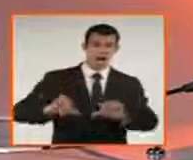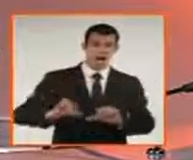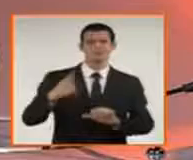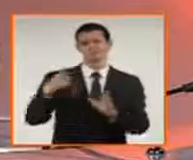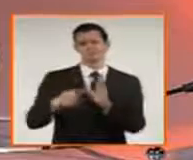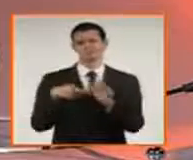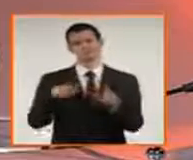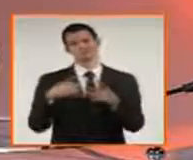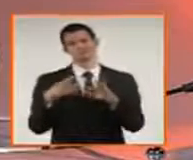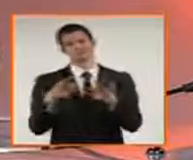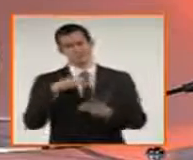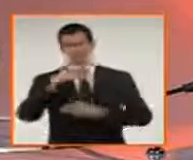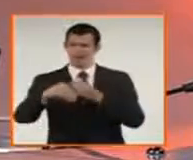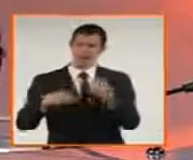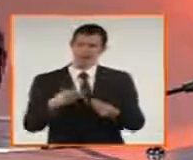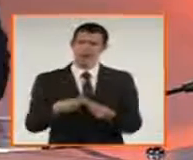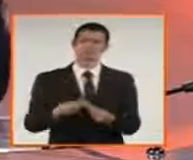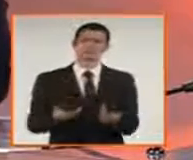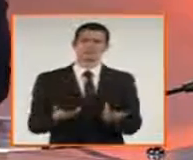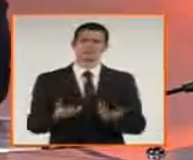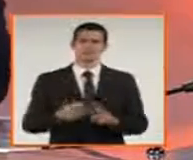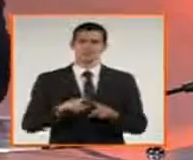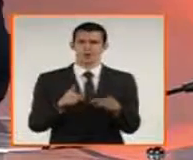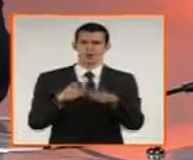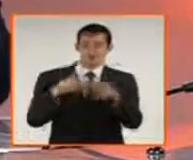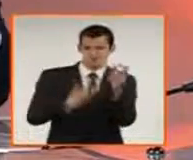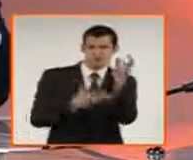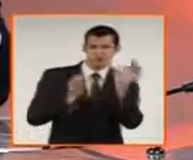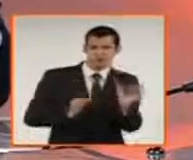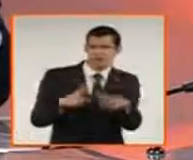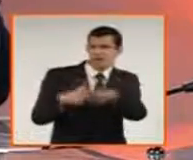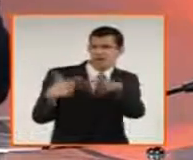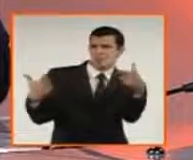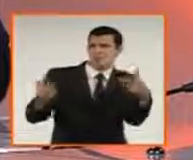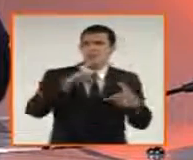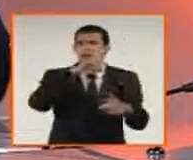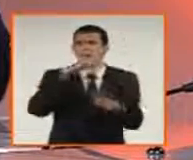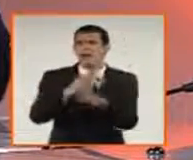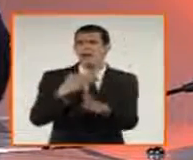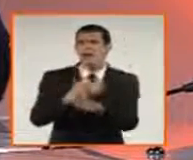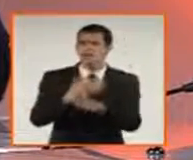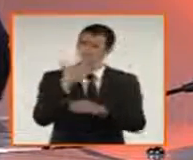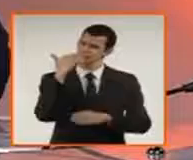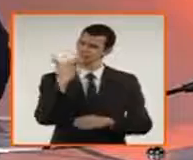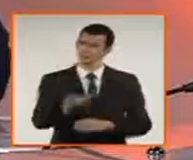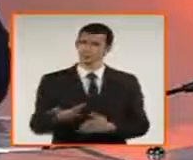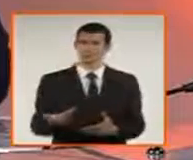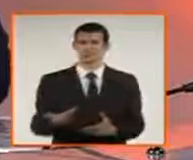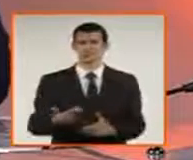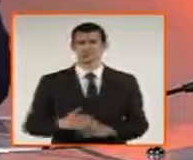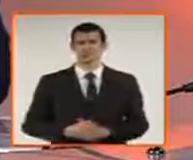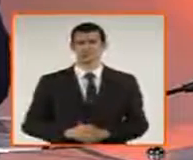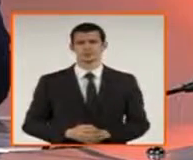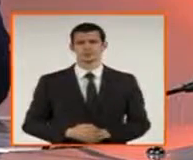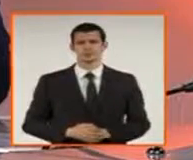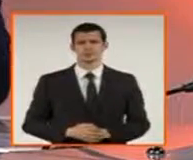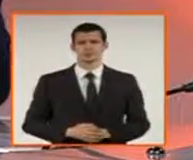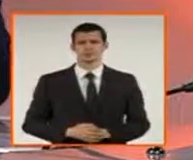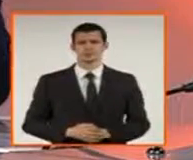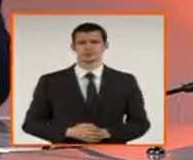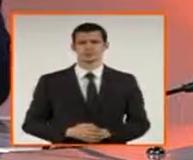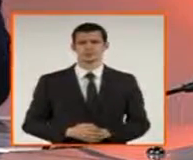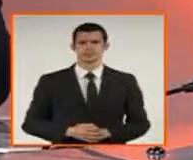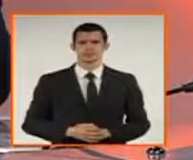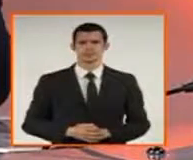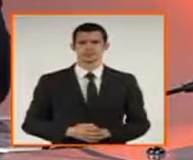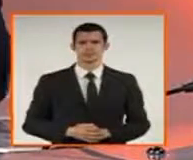infantiles nos enseñaron otra cosa. De todas maneras, yo quiero hablar, porque adelantaba con Daimar el tema de cuando se excluye